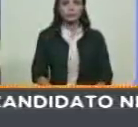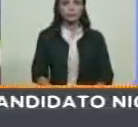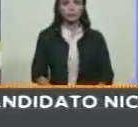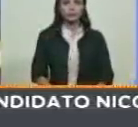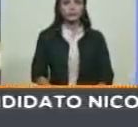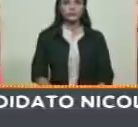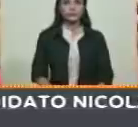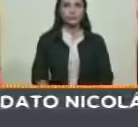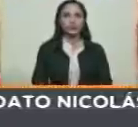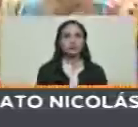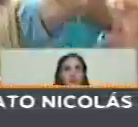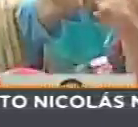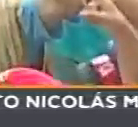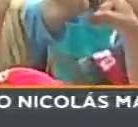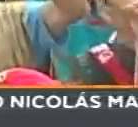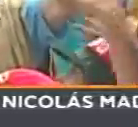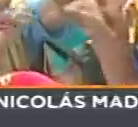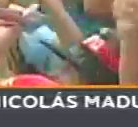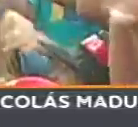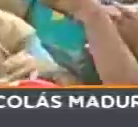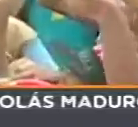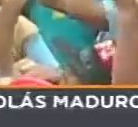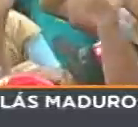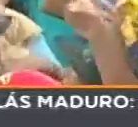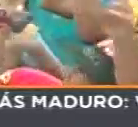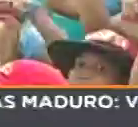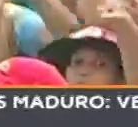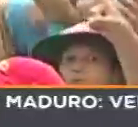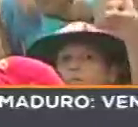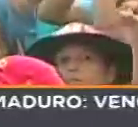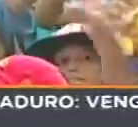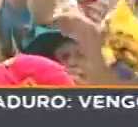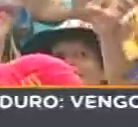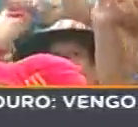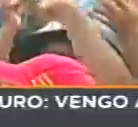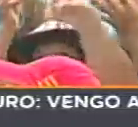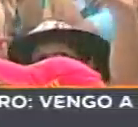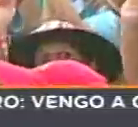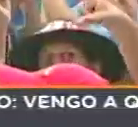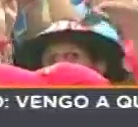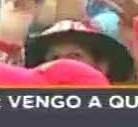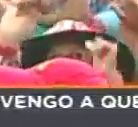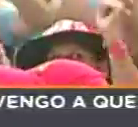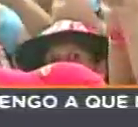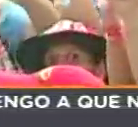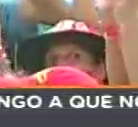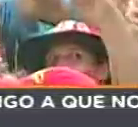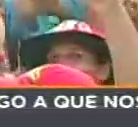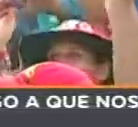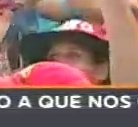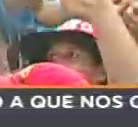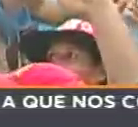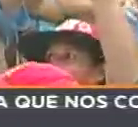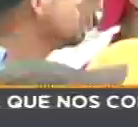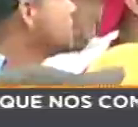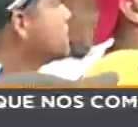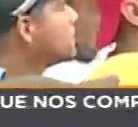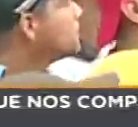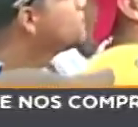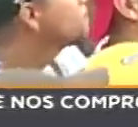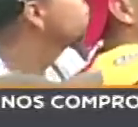y solamente tú y tú y tú y